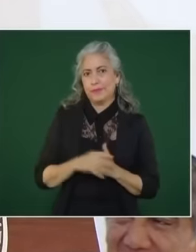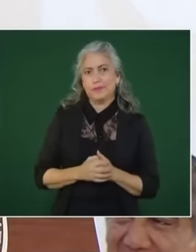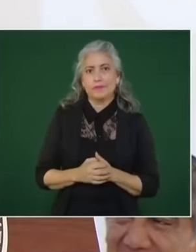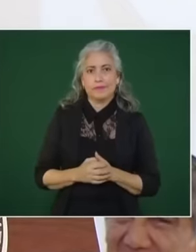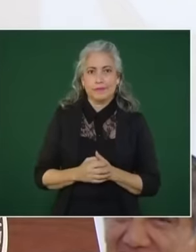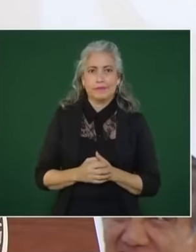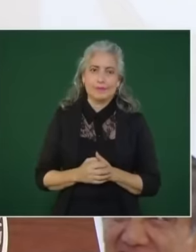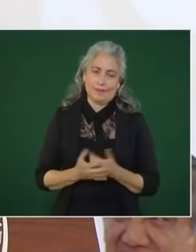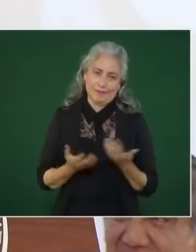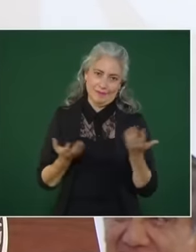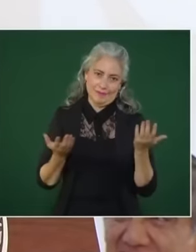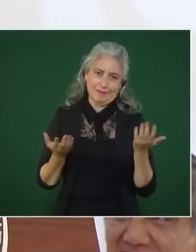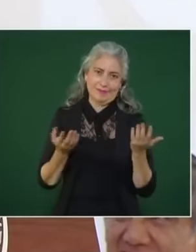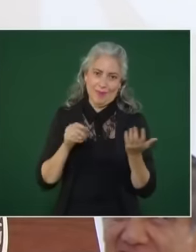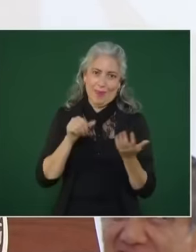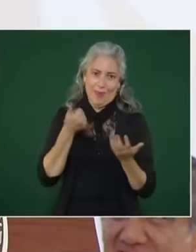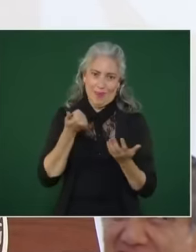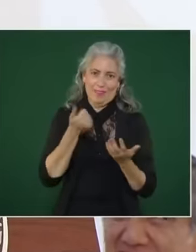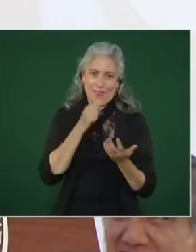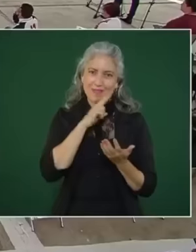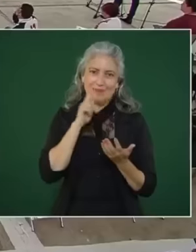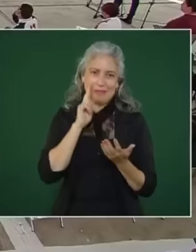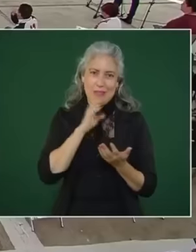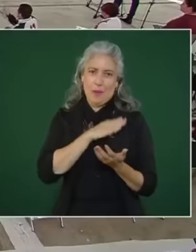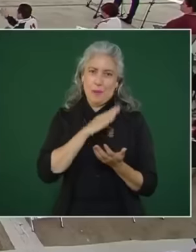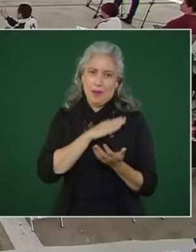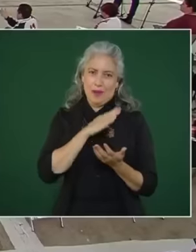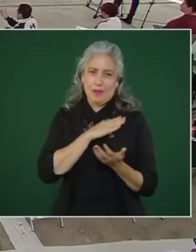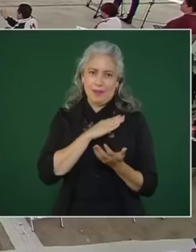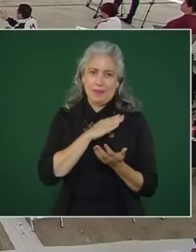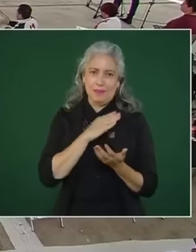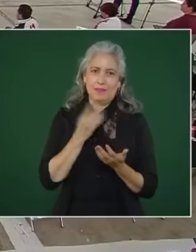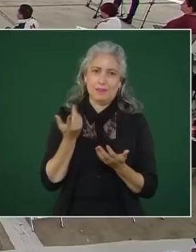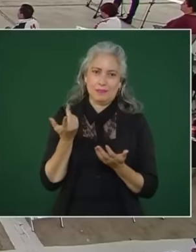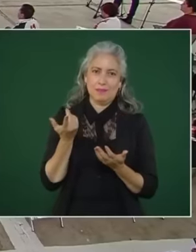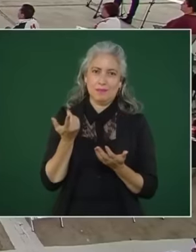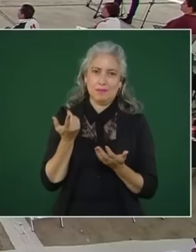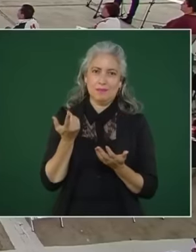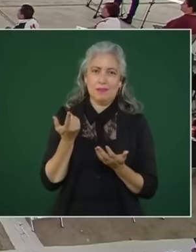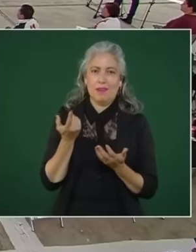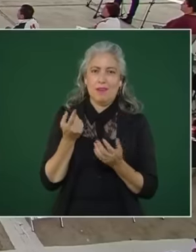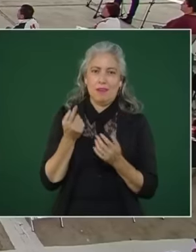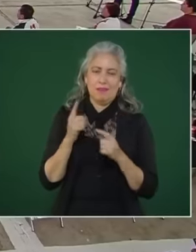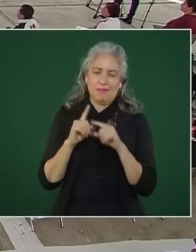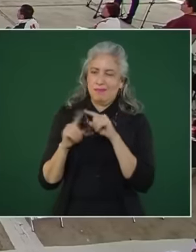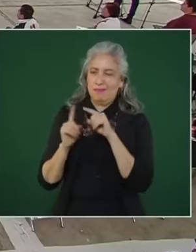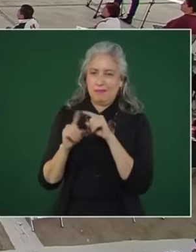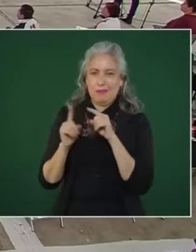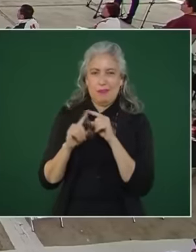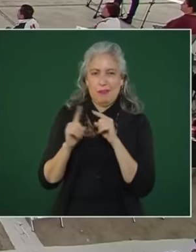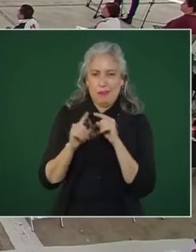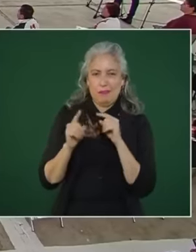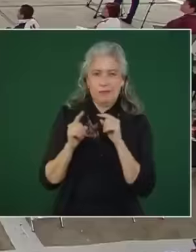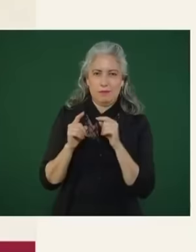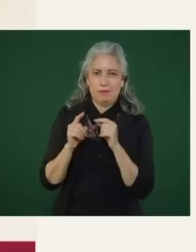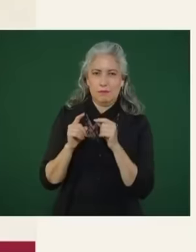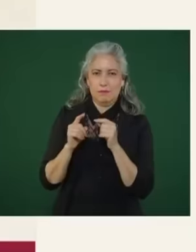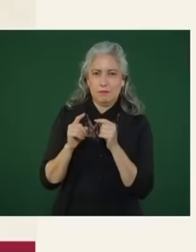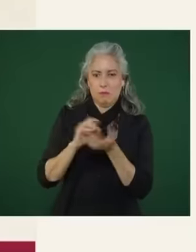está cayendo la inflación, que sea poquito, bajó